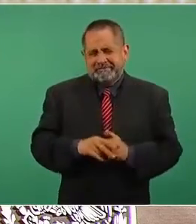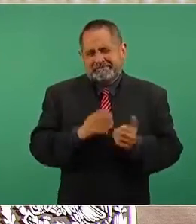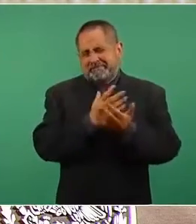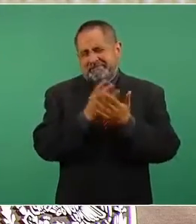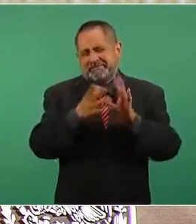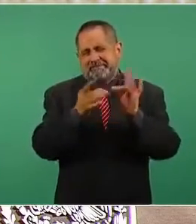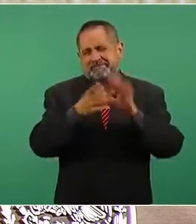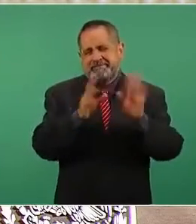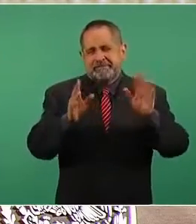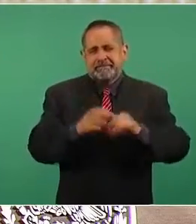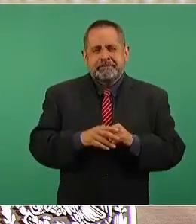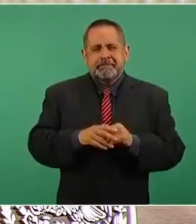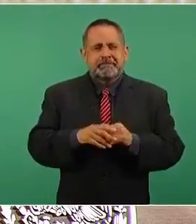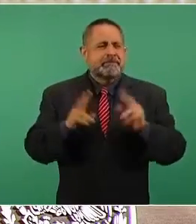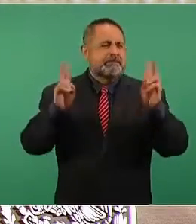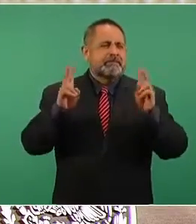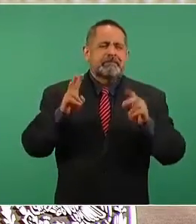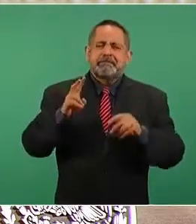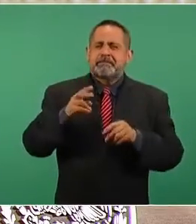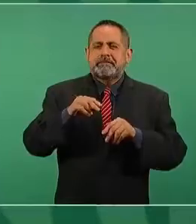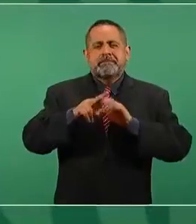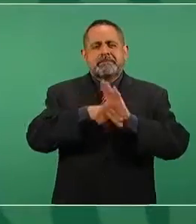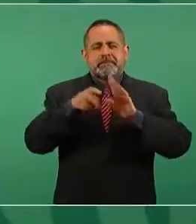etcétera, etcétera, populismo,